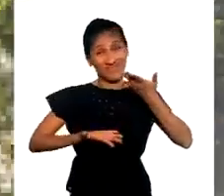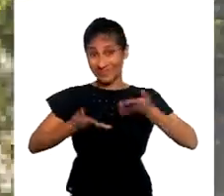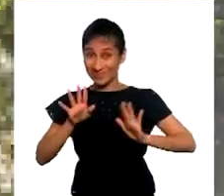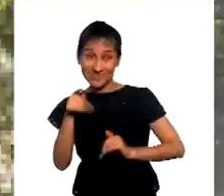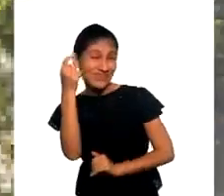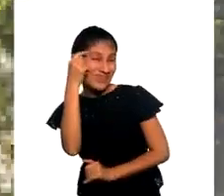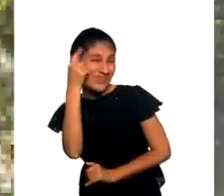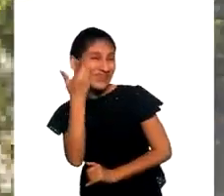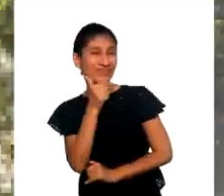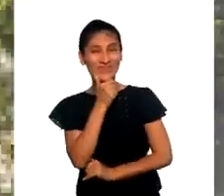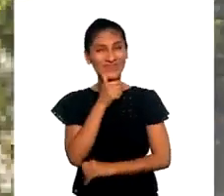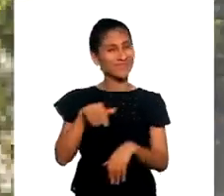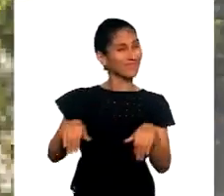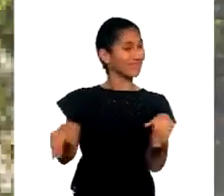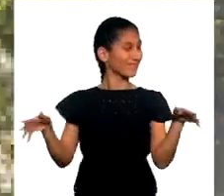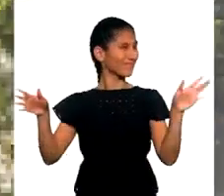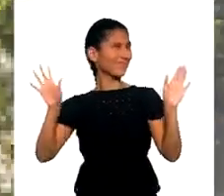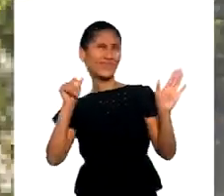pues